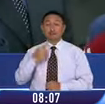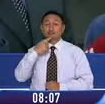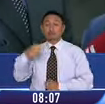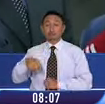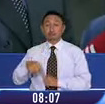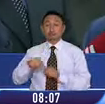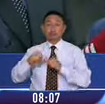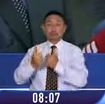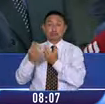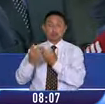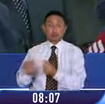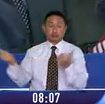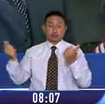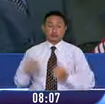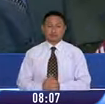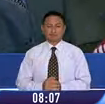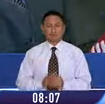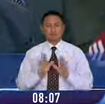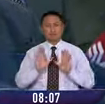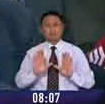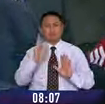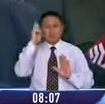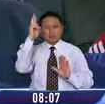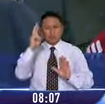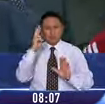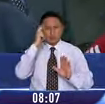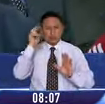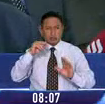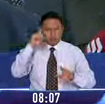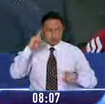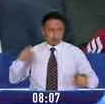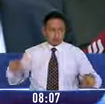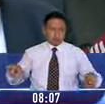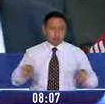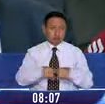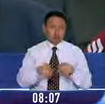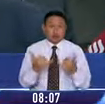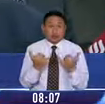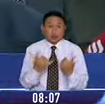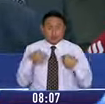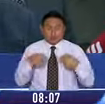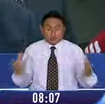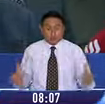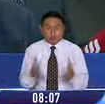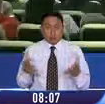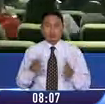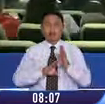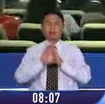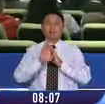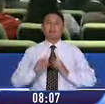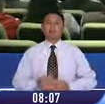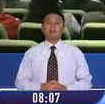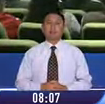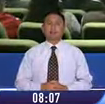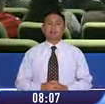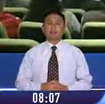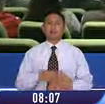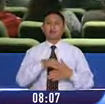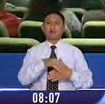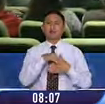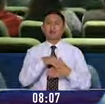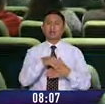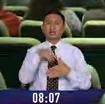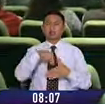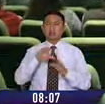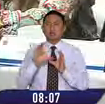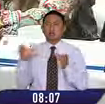A que sea la sensatez, la búsqueda del consenso, lo que este momento anime a que vayamos adelante. Aún está pendiente la conformación